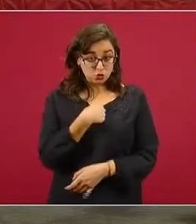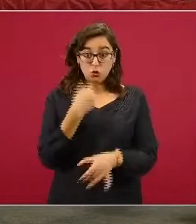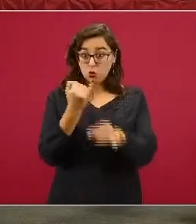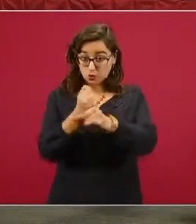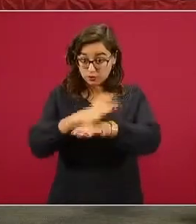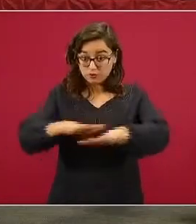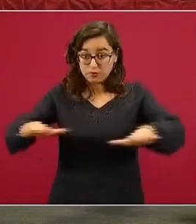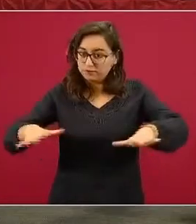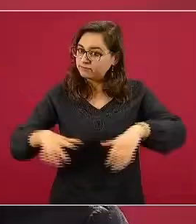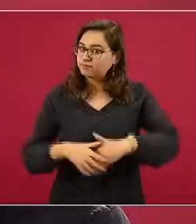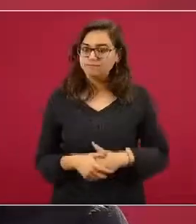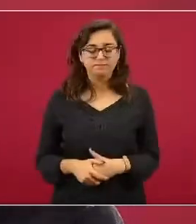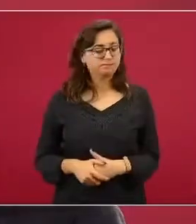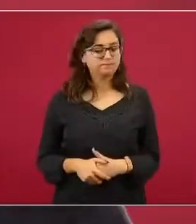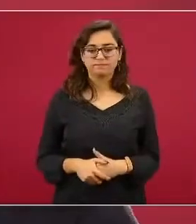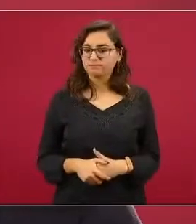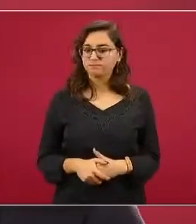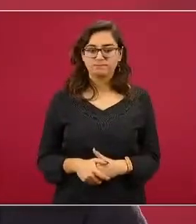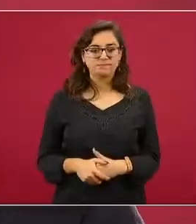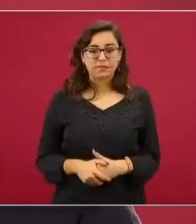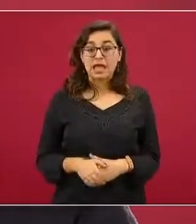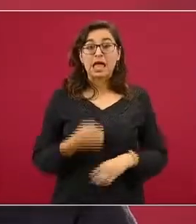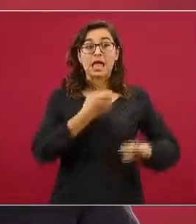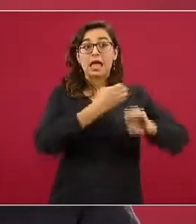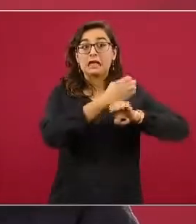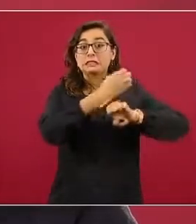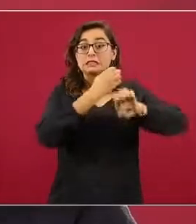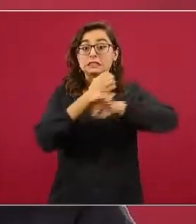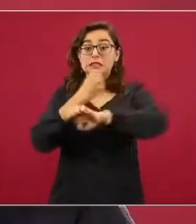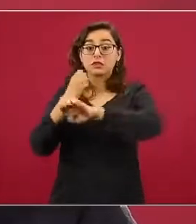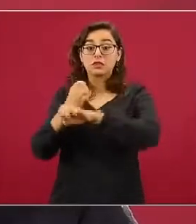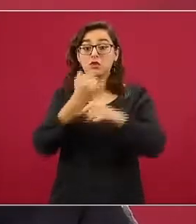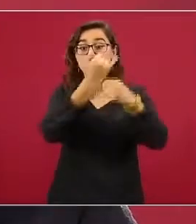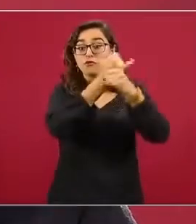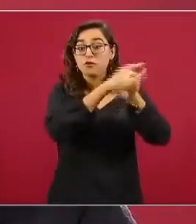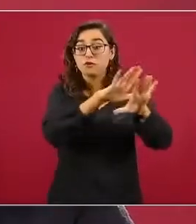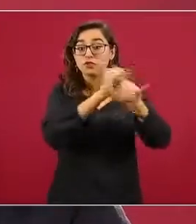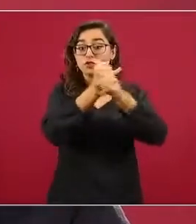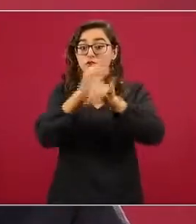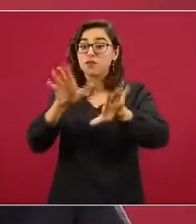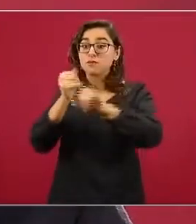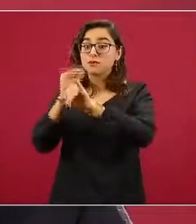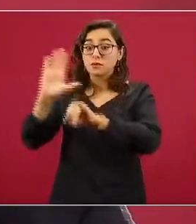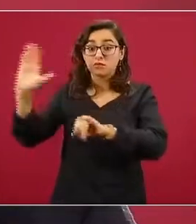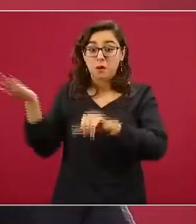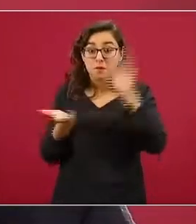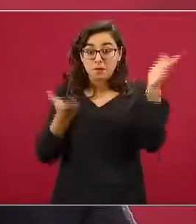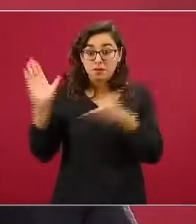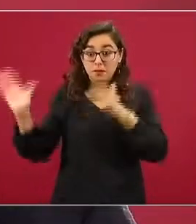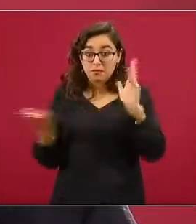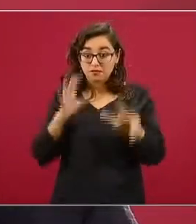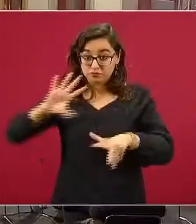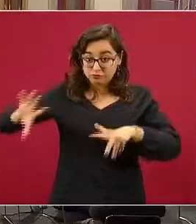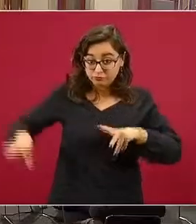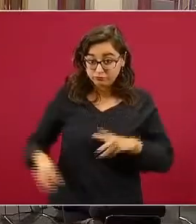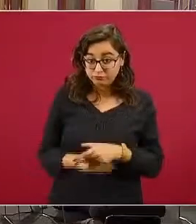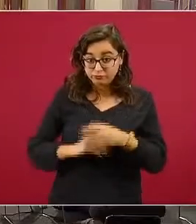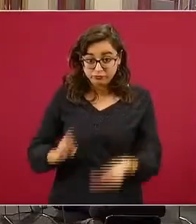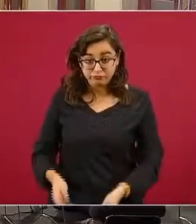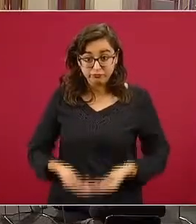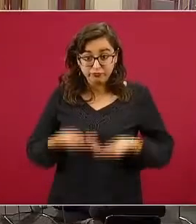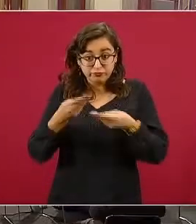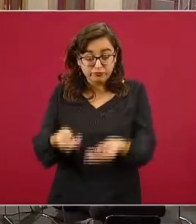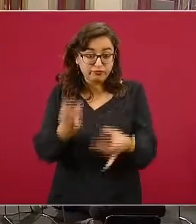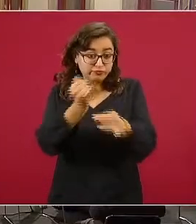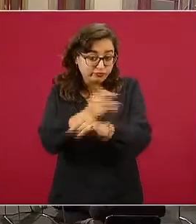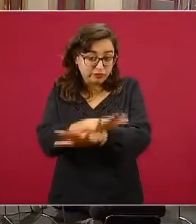información proviene de las localidades. Si en un momento dado una entidad federativa, la que sea, no informa,